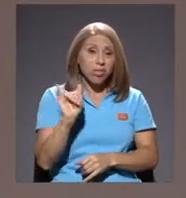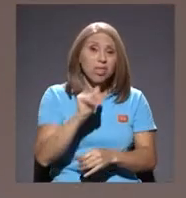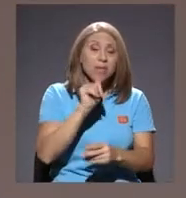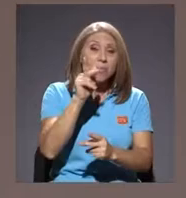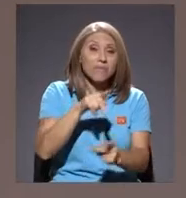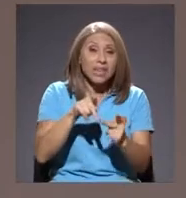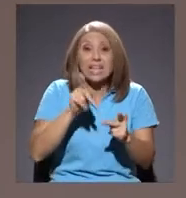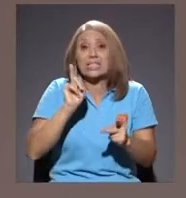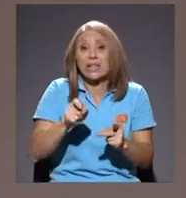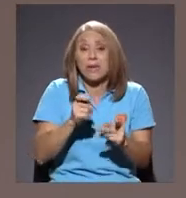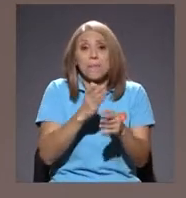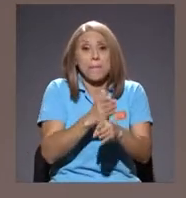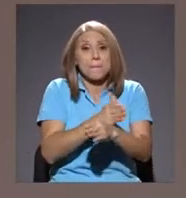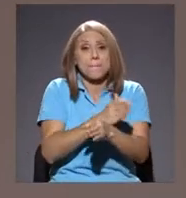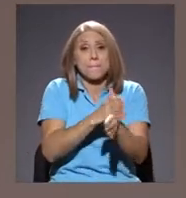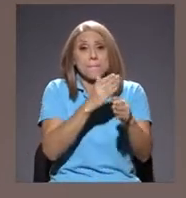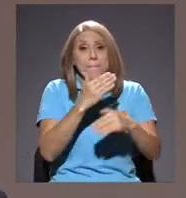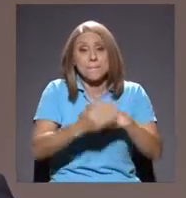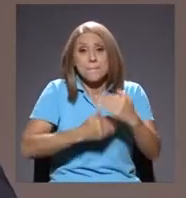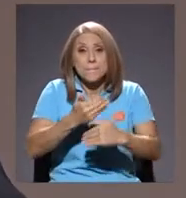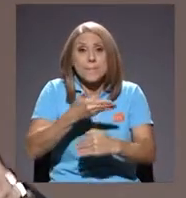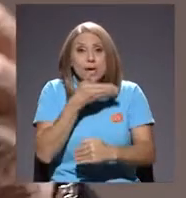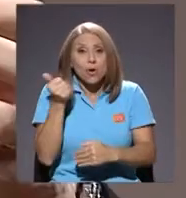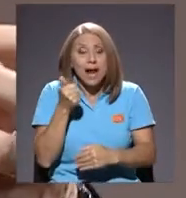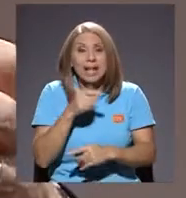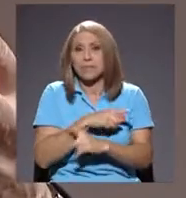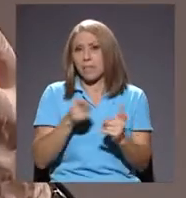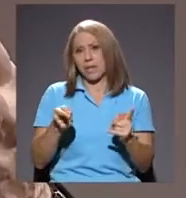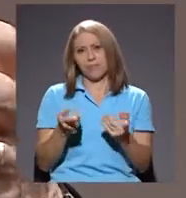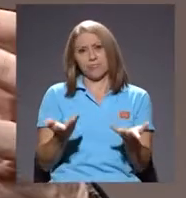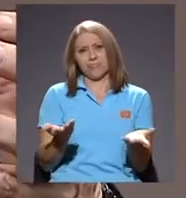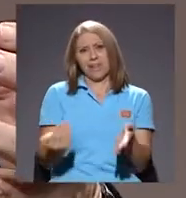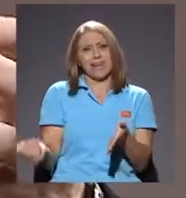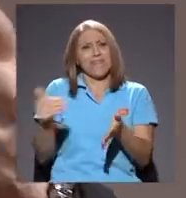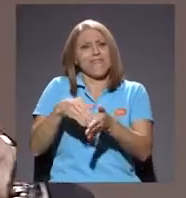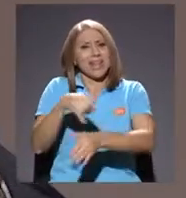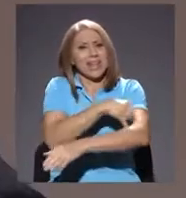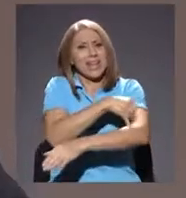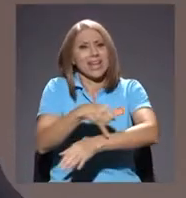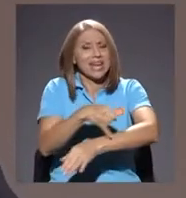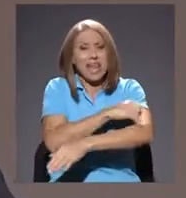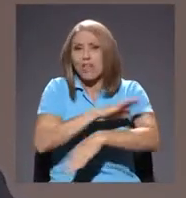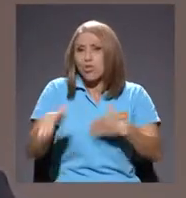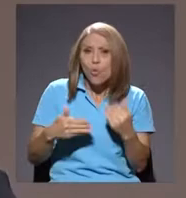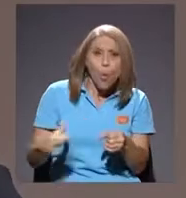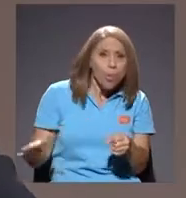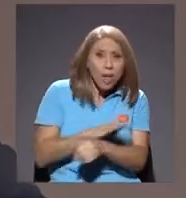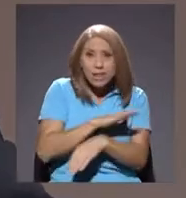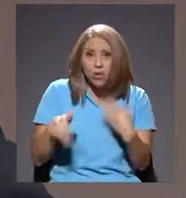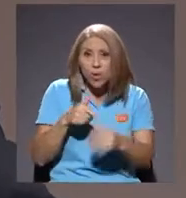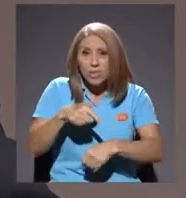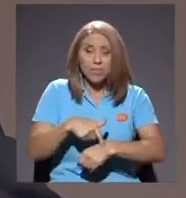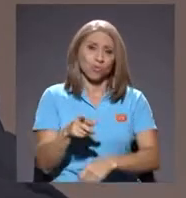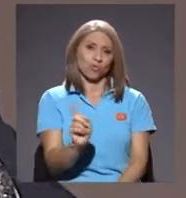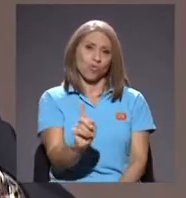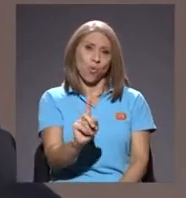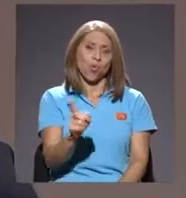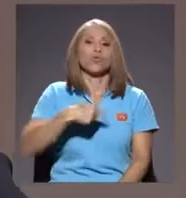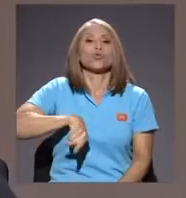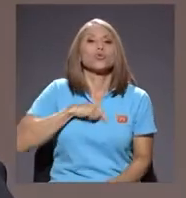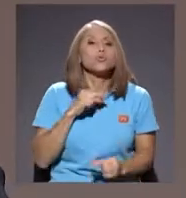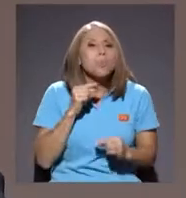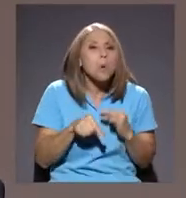tenemos que hacer reingeniería total todo el tiempo hagamos ajustes veamos como los ajustes trabajan y vamos mejorando